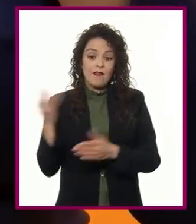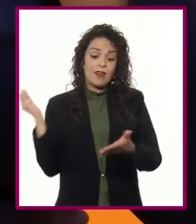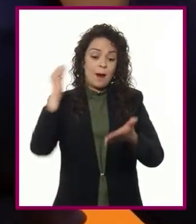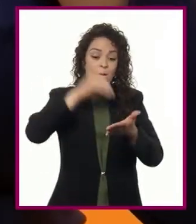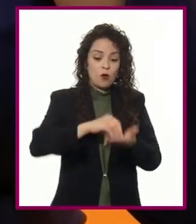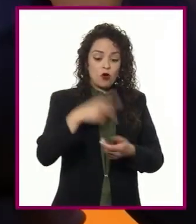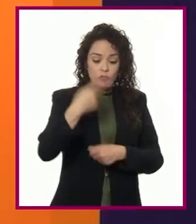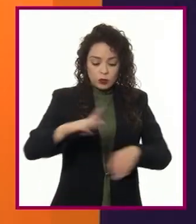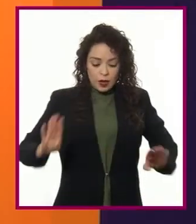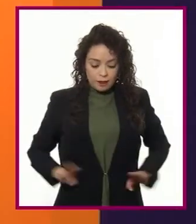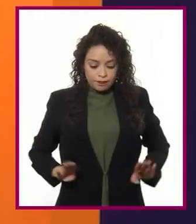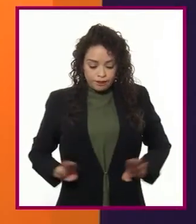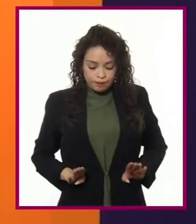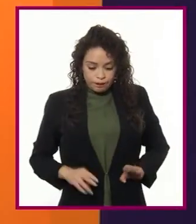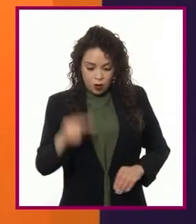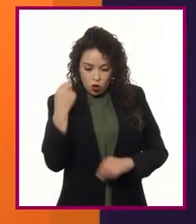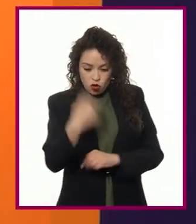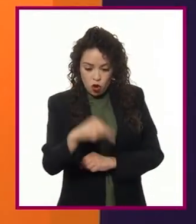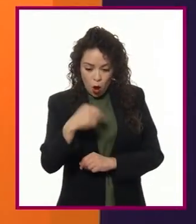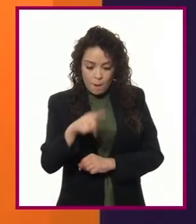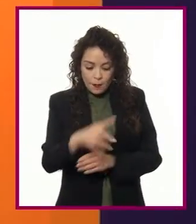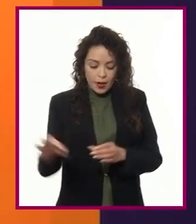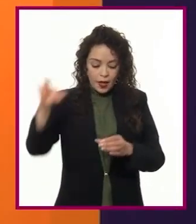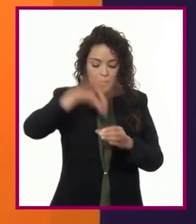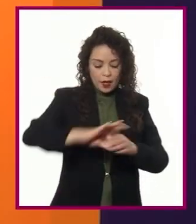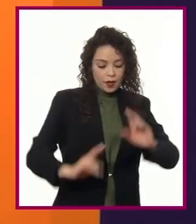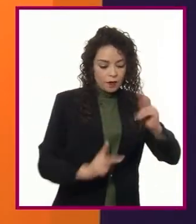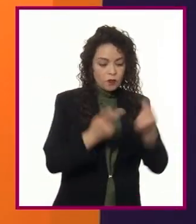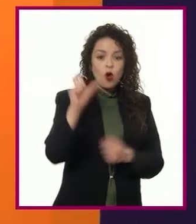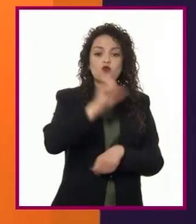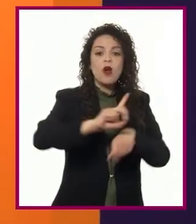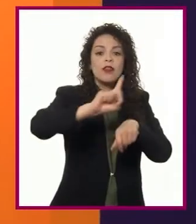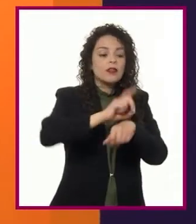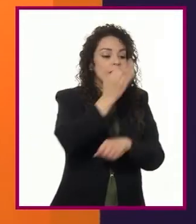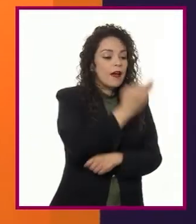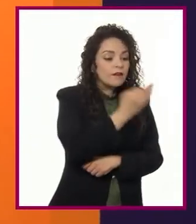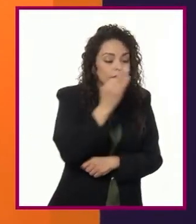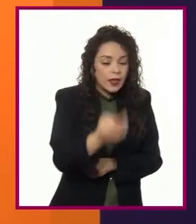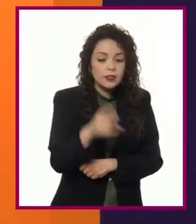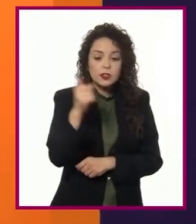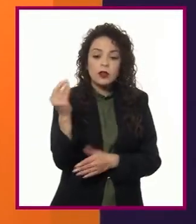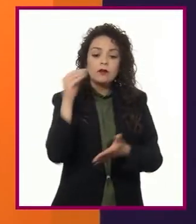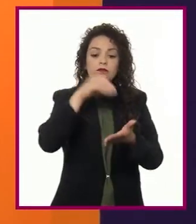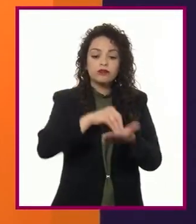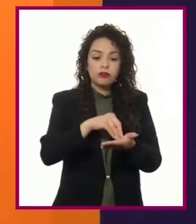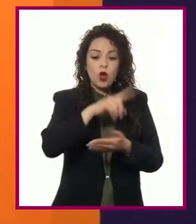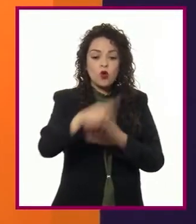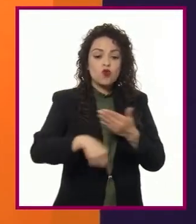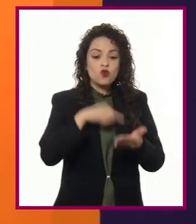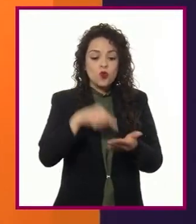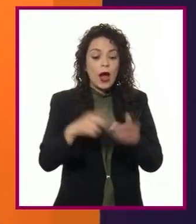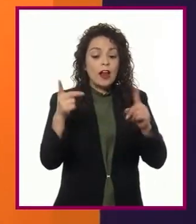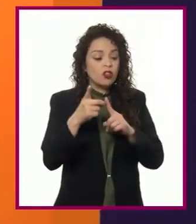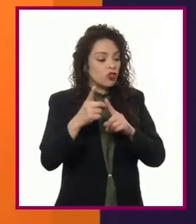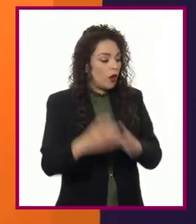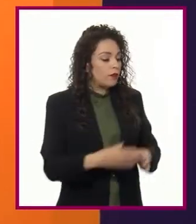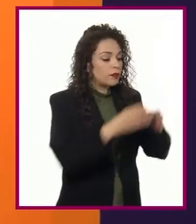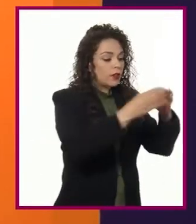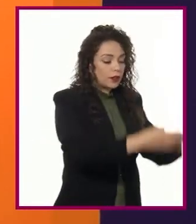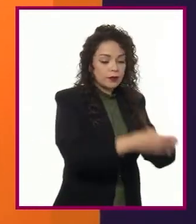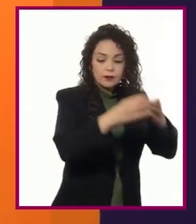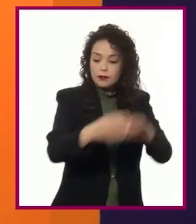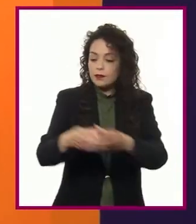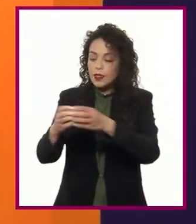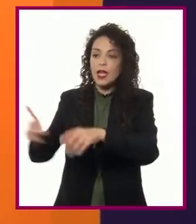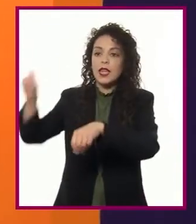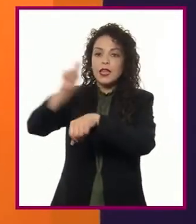de especie que plantaron, cuándo fue que realizaron la plantación y designen un espacio para colocar los días en los